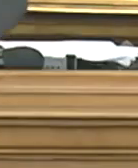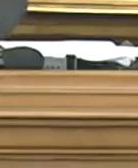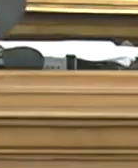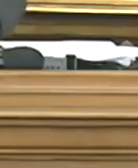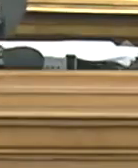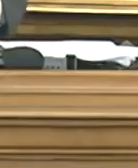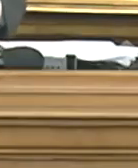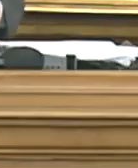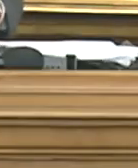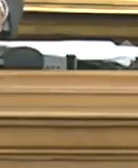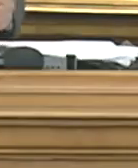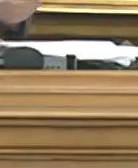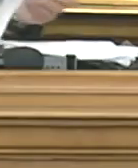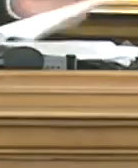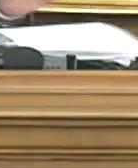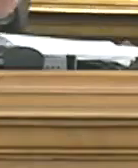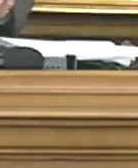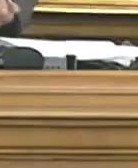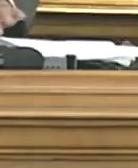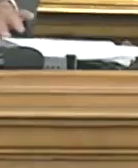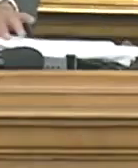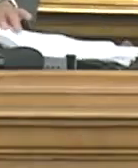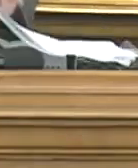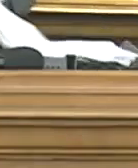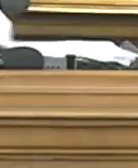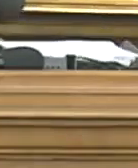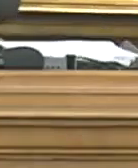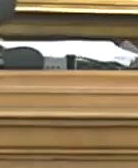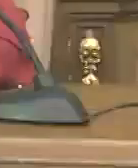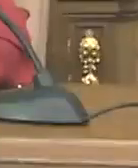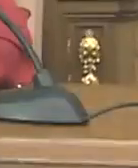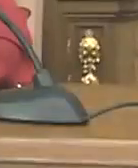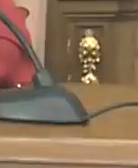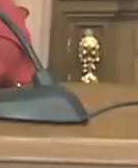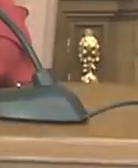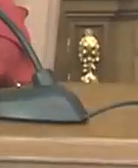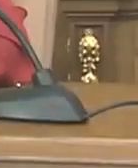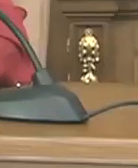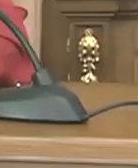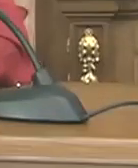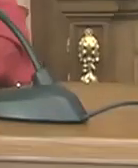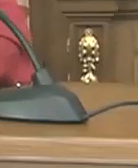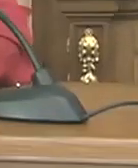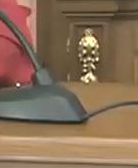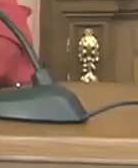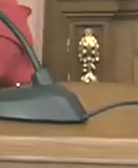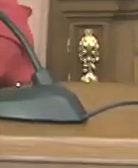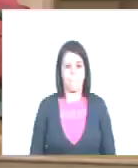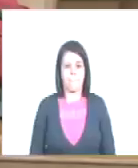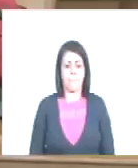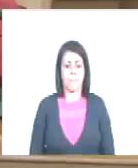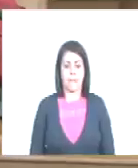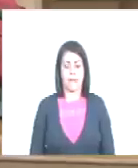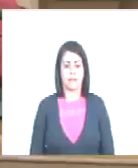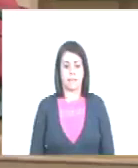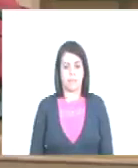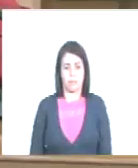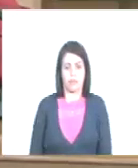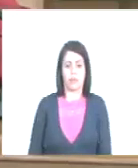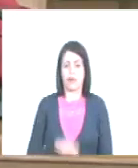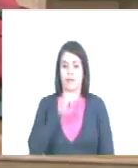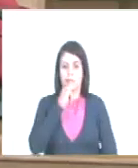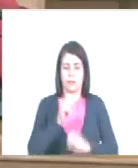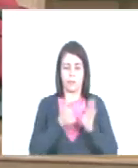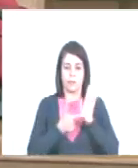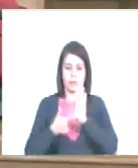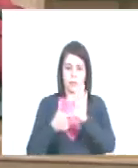Ciudadana secretaria, por favor, sírvase a dar lectura al proyecto de orden del día. Punto número uno. Considerar el informe presentado